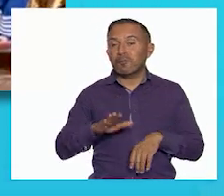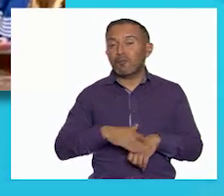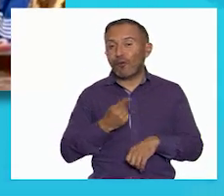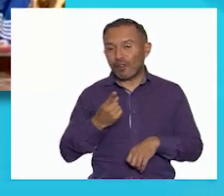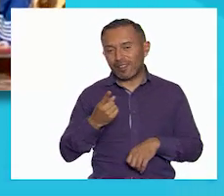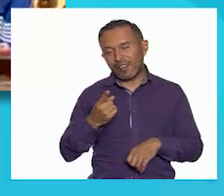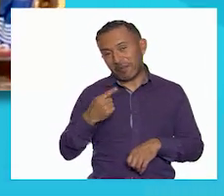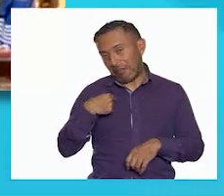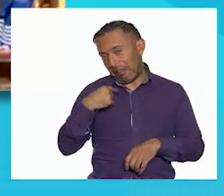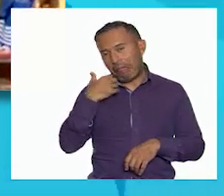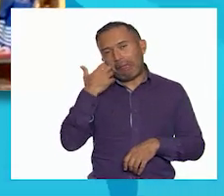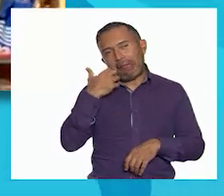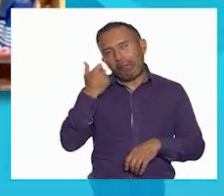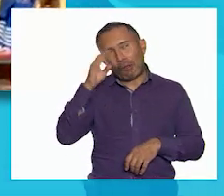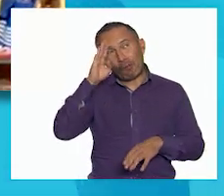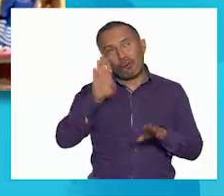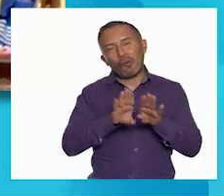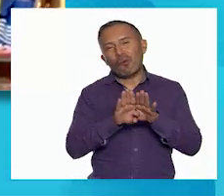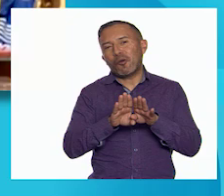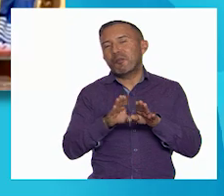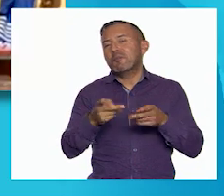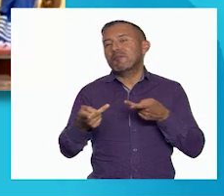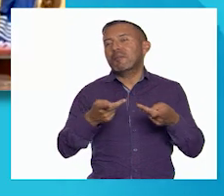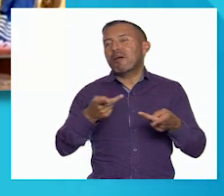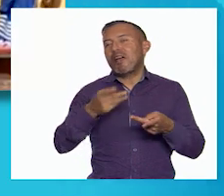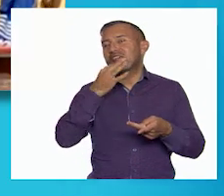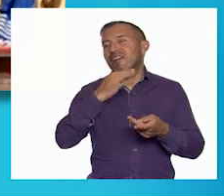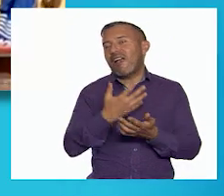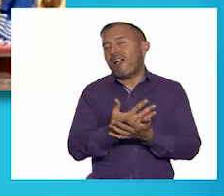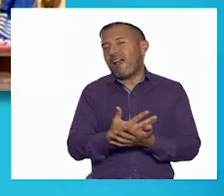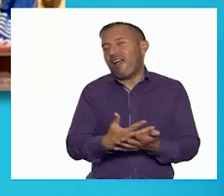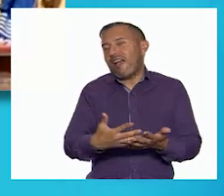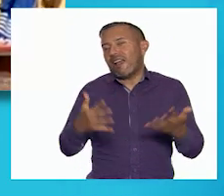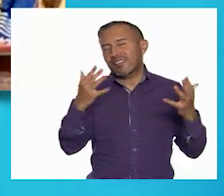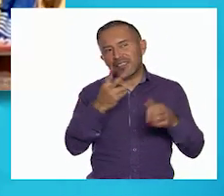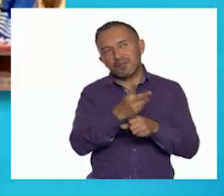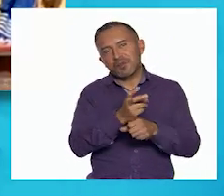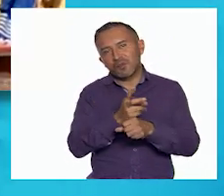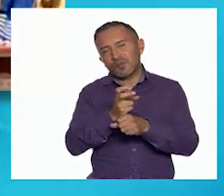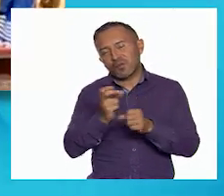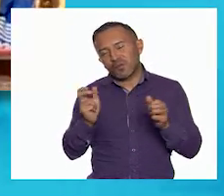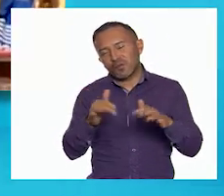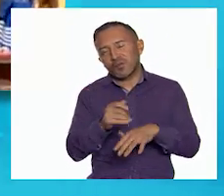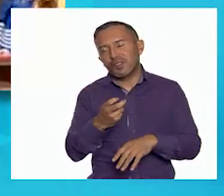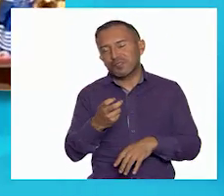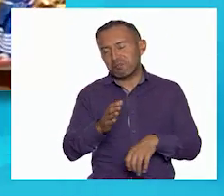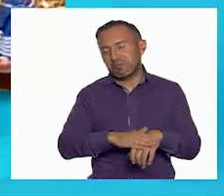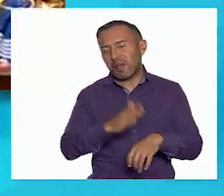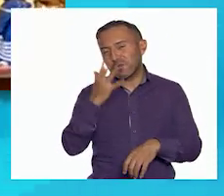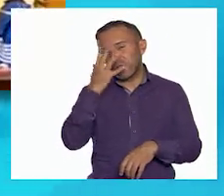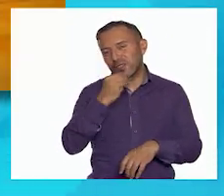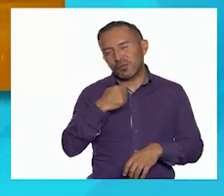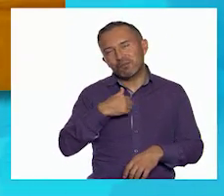hacíamos grandes fiestas y pues era de lo más bonito que yo puedo